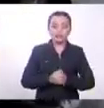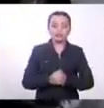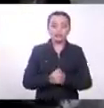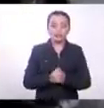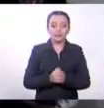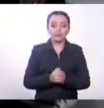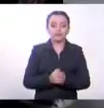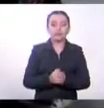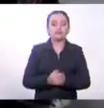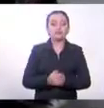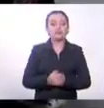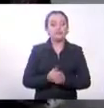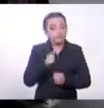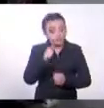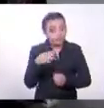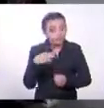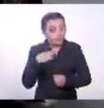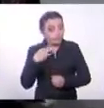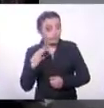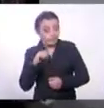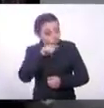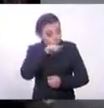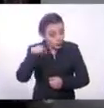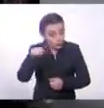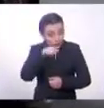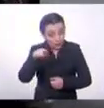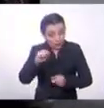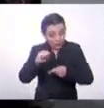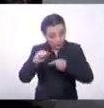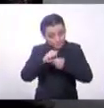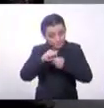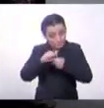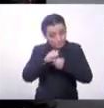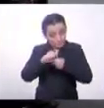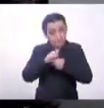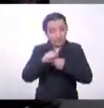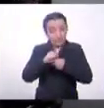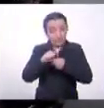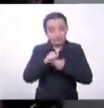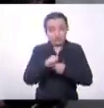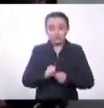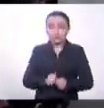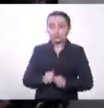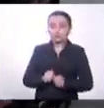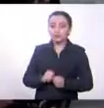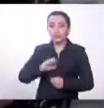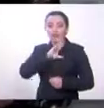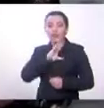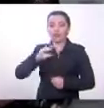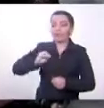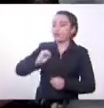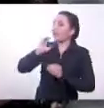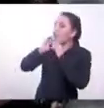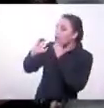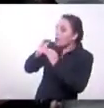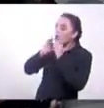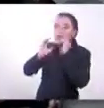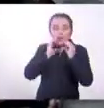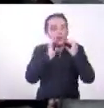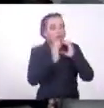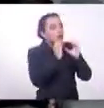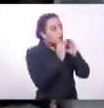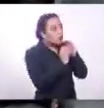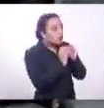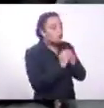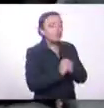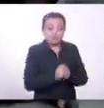les invitamos a que cuando tengan un espacio, traten o ensayen estos elementos de la comunicación